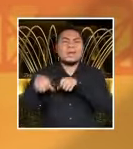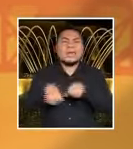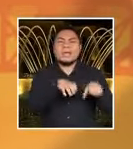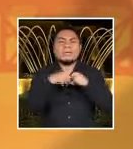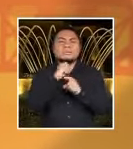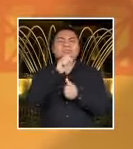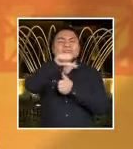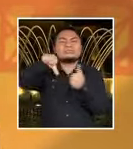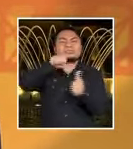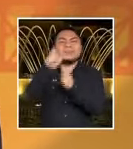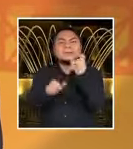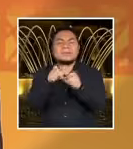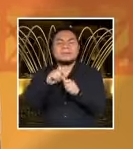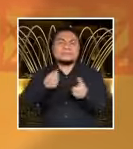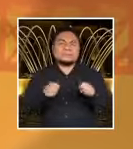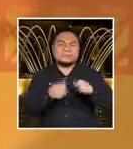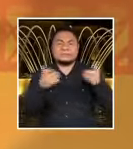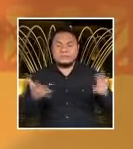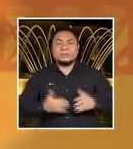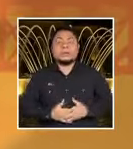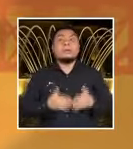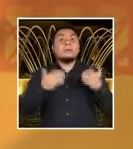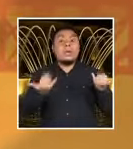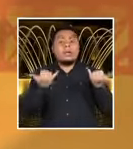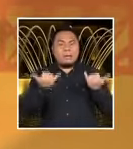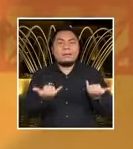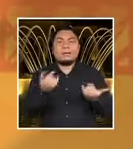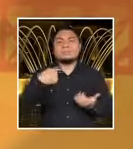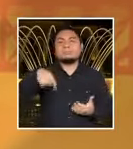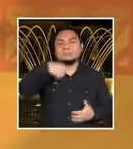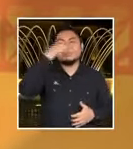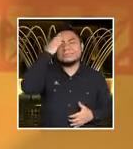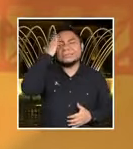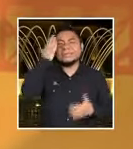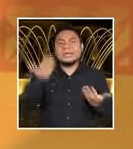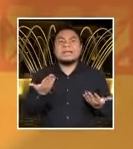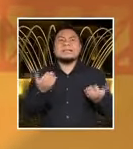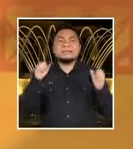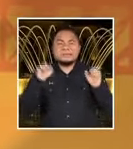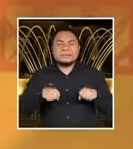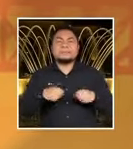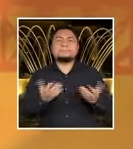social. Y si bien el efecto ha sido